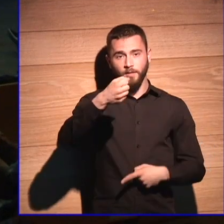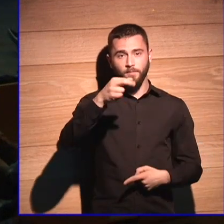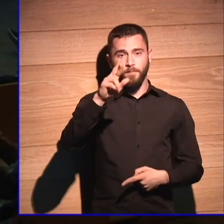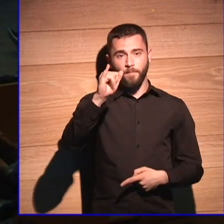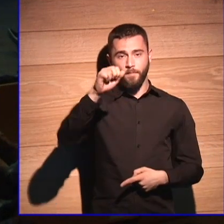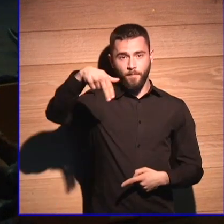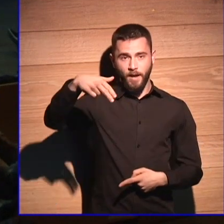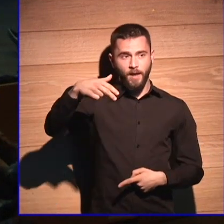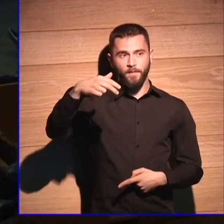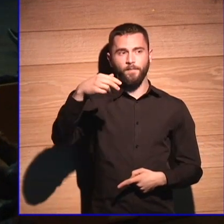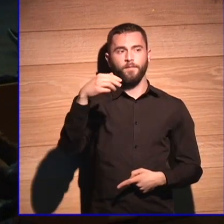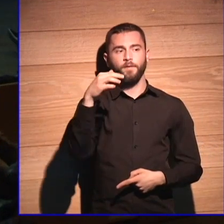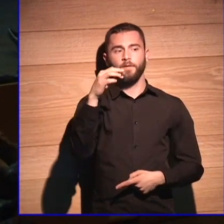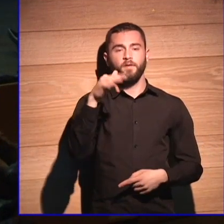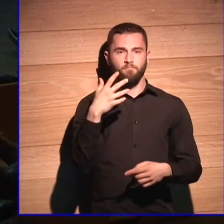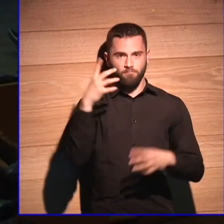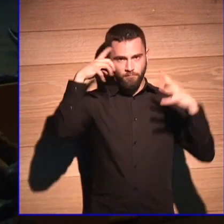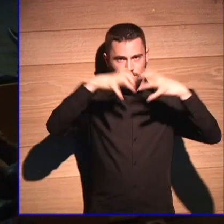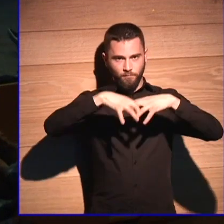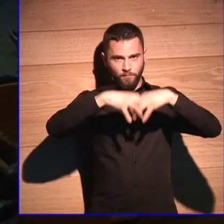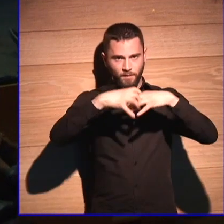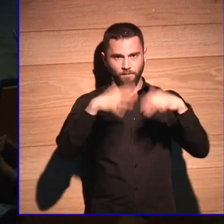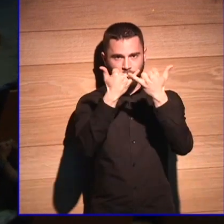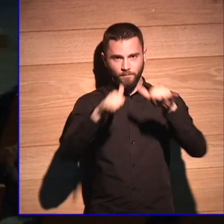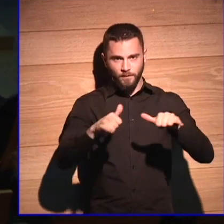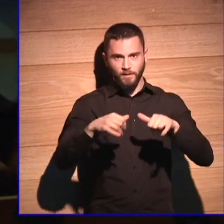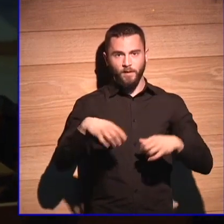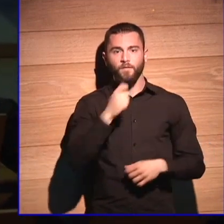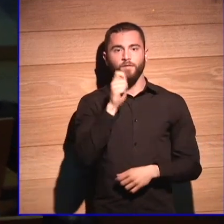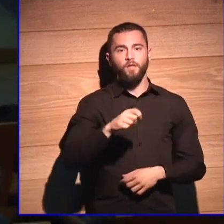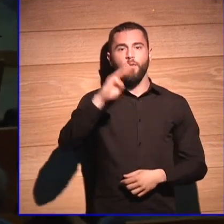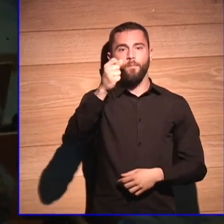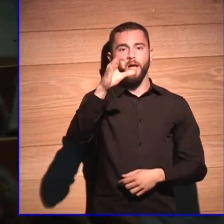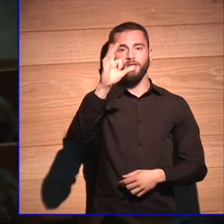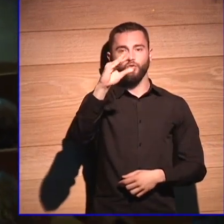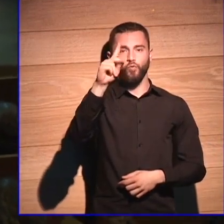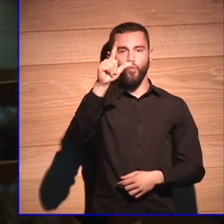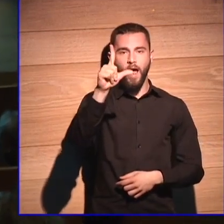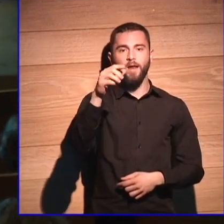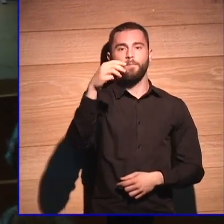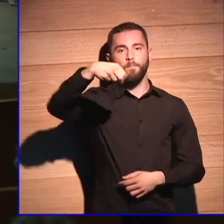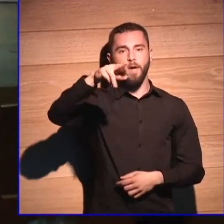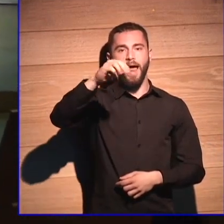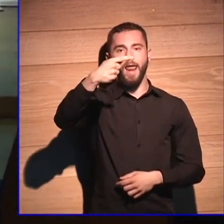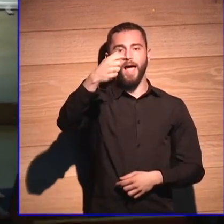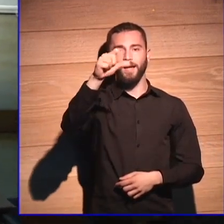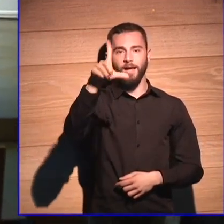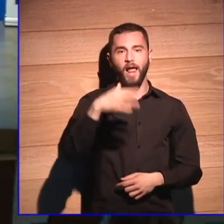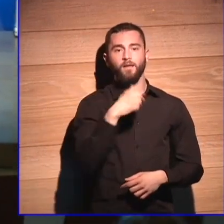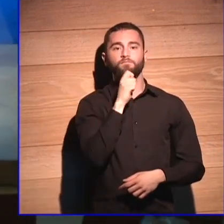Festival, a la Fundación Pascual Maragall y a la Fundación Telefónica por haberme invitado a esta